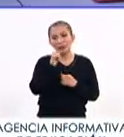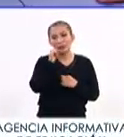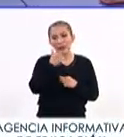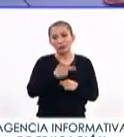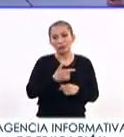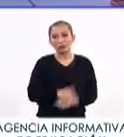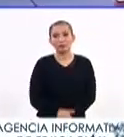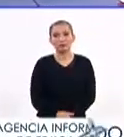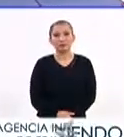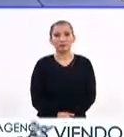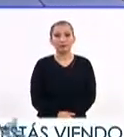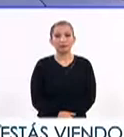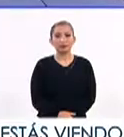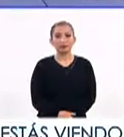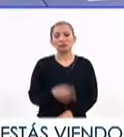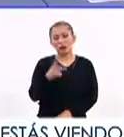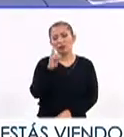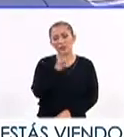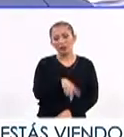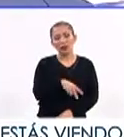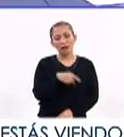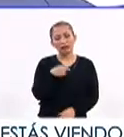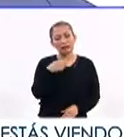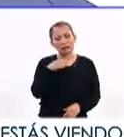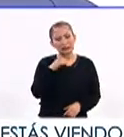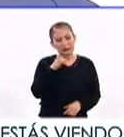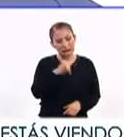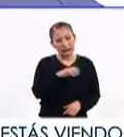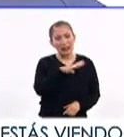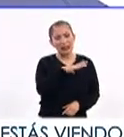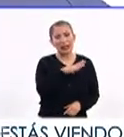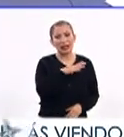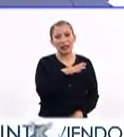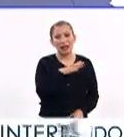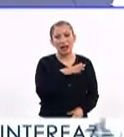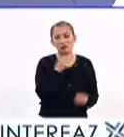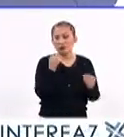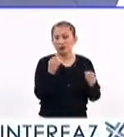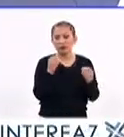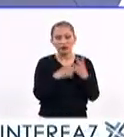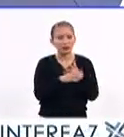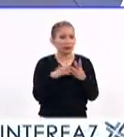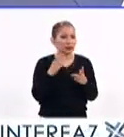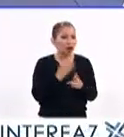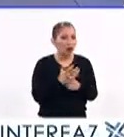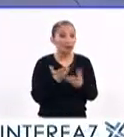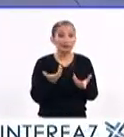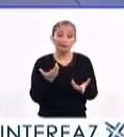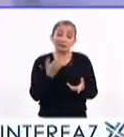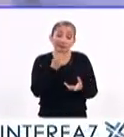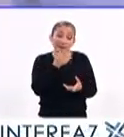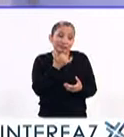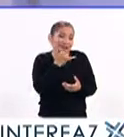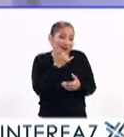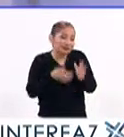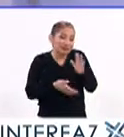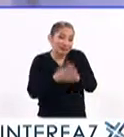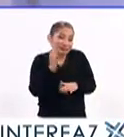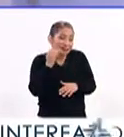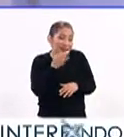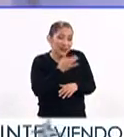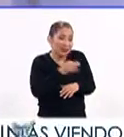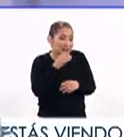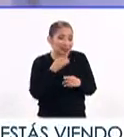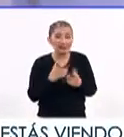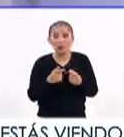más me gusta. Pero efectivamente sí hay muchas cosas de, pues no puedo ir a esta fiesta, no